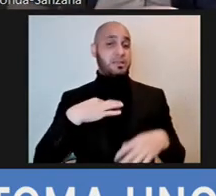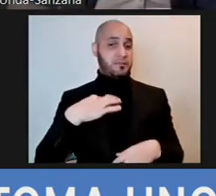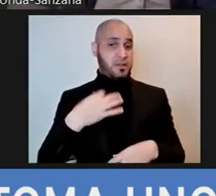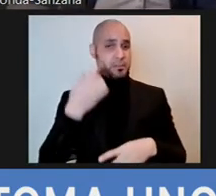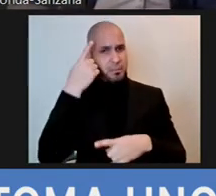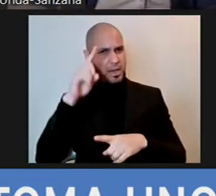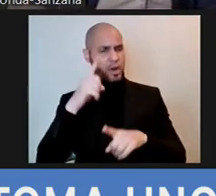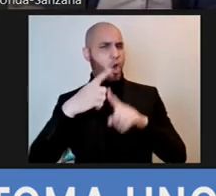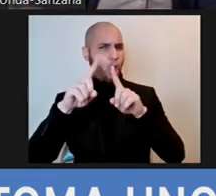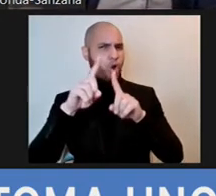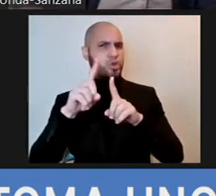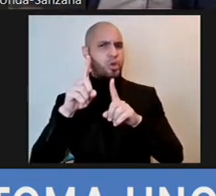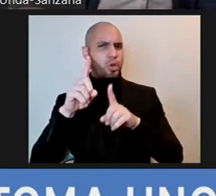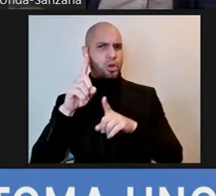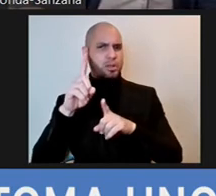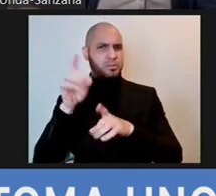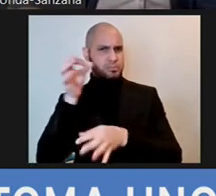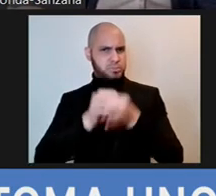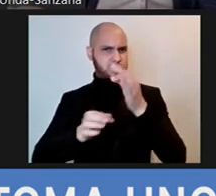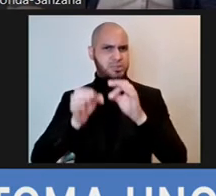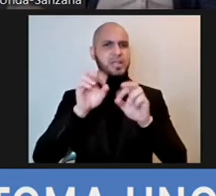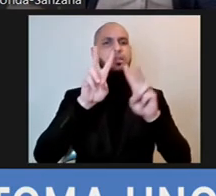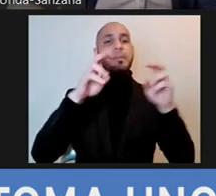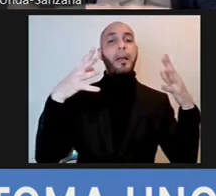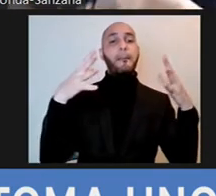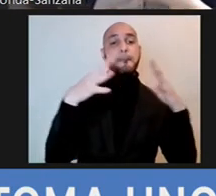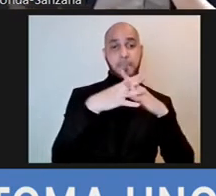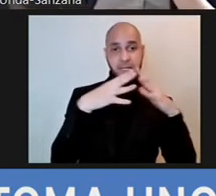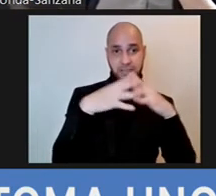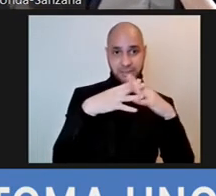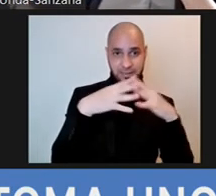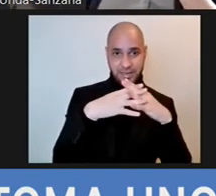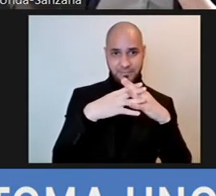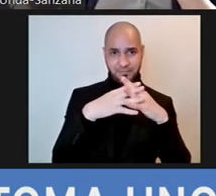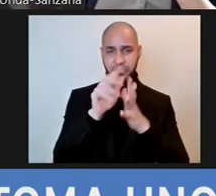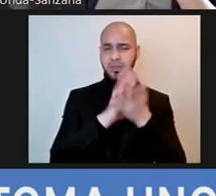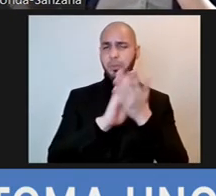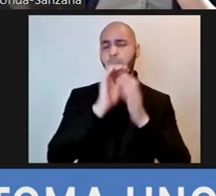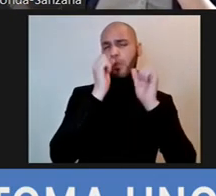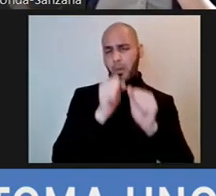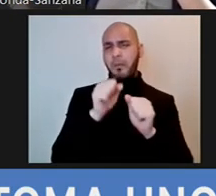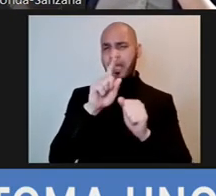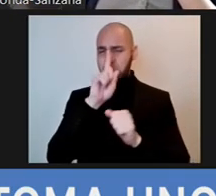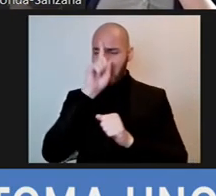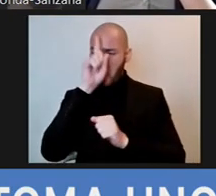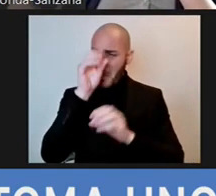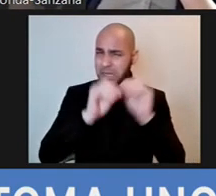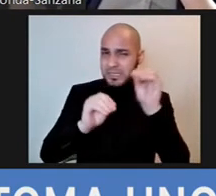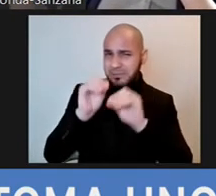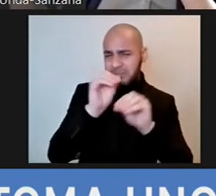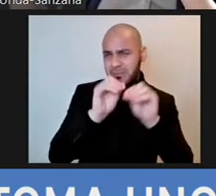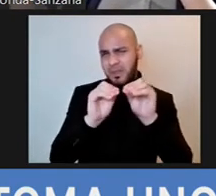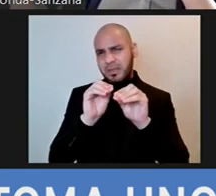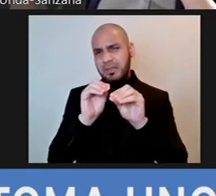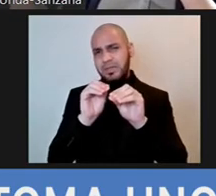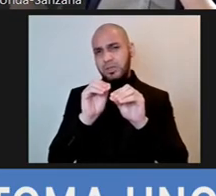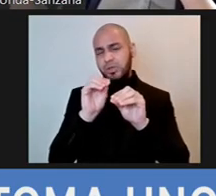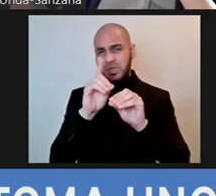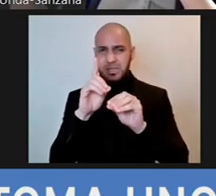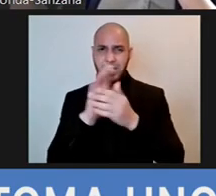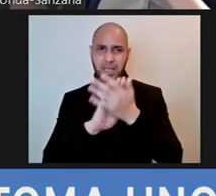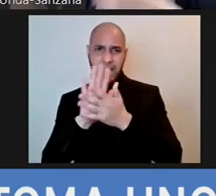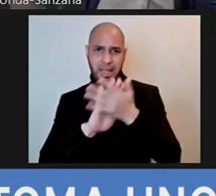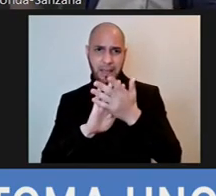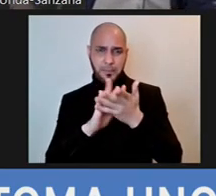pero por otros reportes sabemos que tenían usos militares. Y de hecho es muy probable que parte de estos experimentos se llevó a cabo no cuando